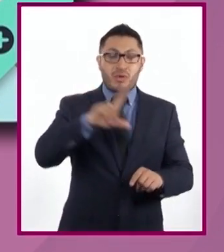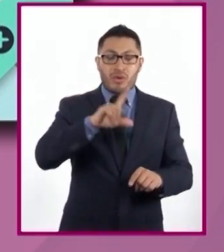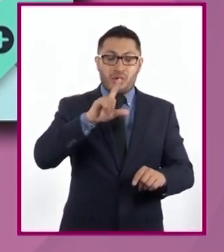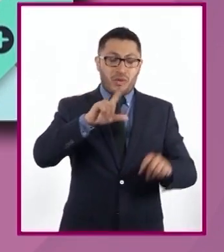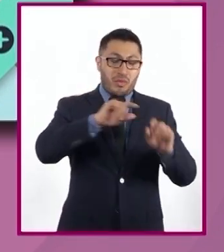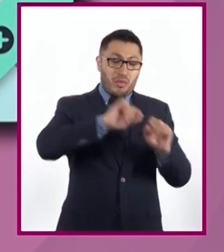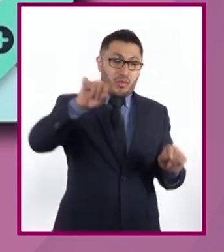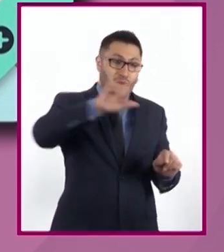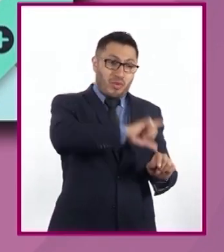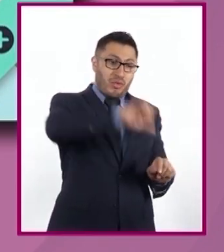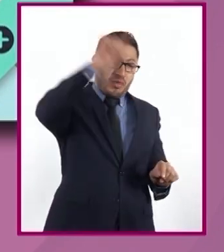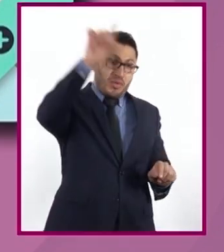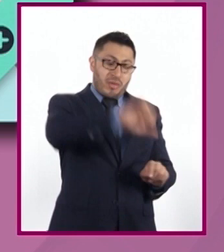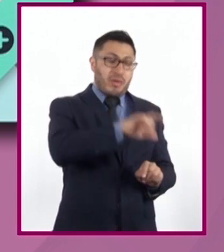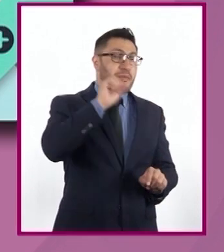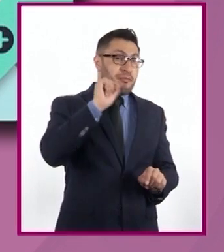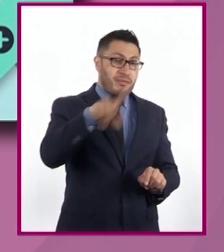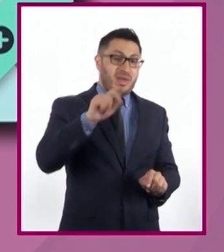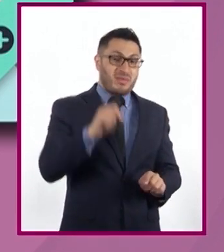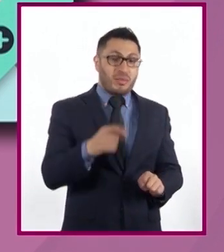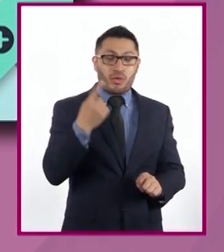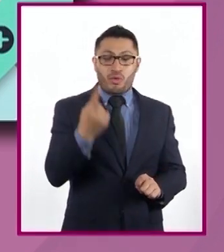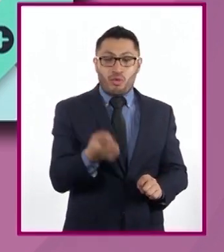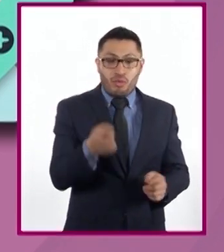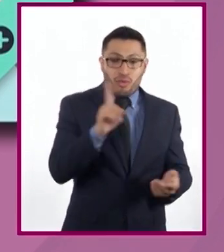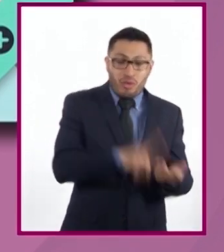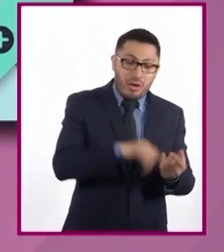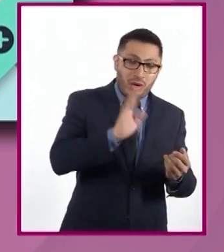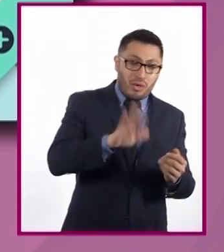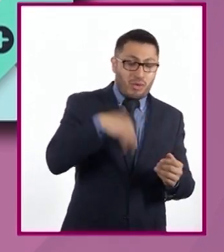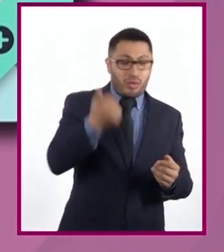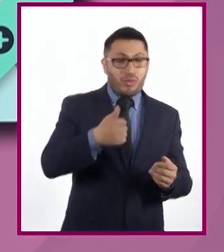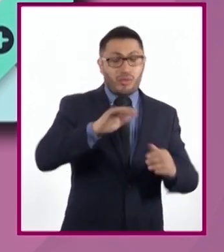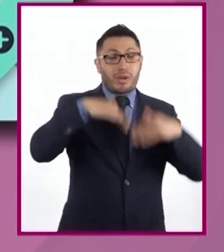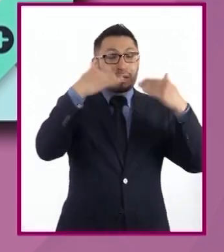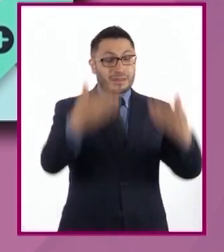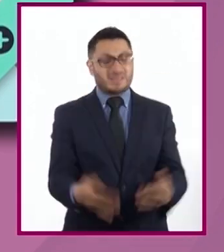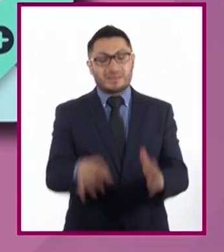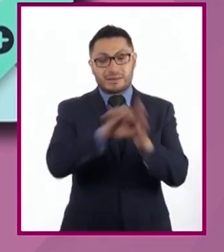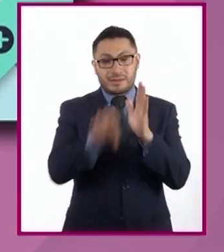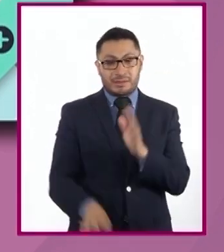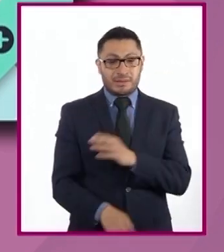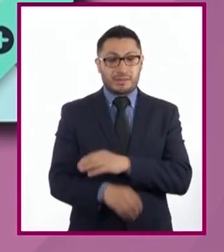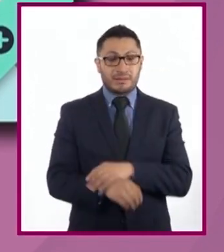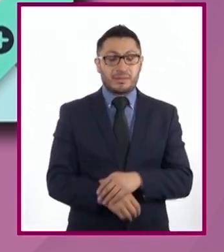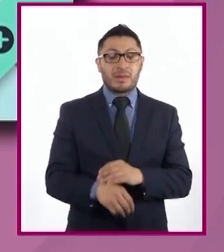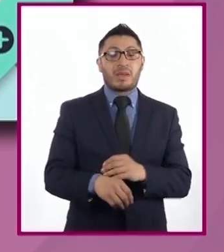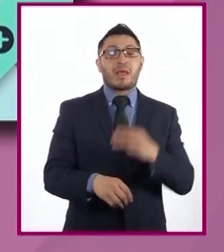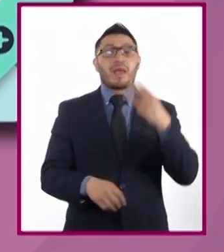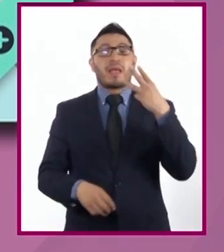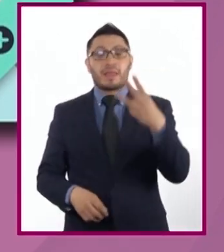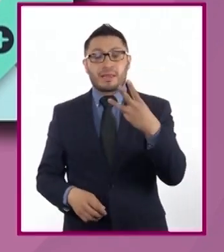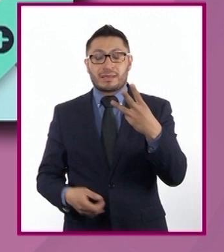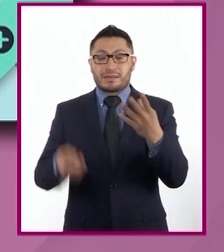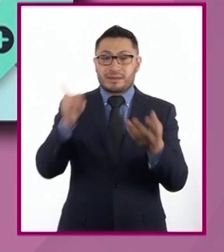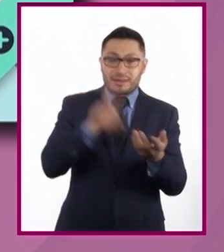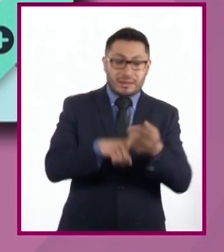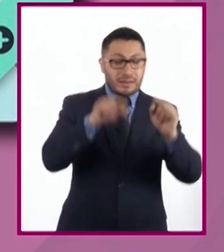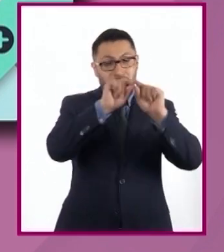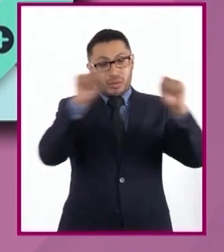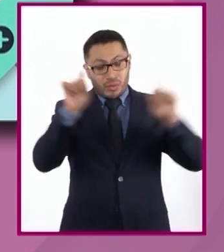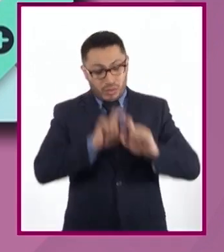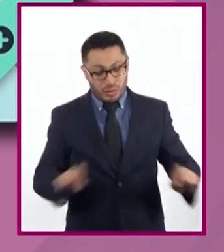lado de las paralelas. Uno es interno y el otro es externo. Por ejemplo, el ángulo 3 está dentro de las